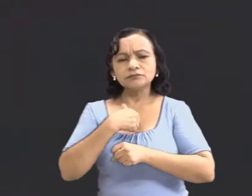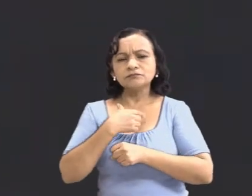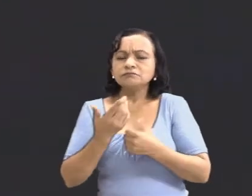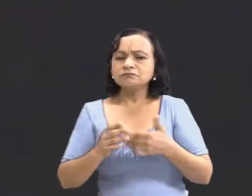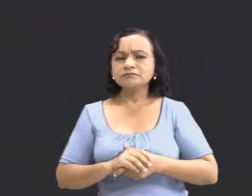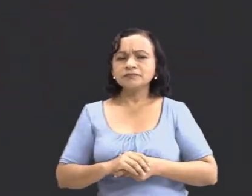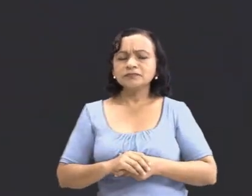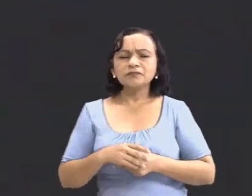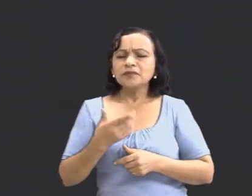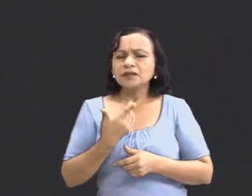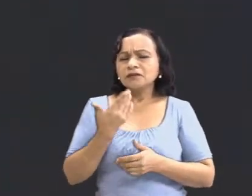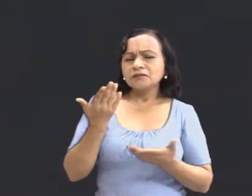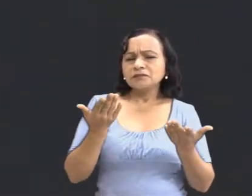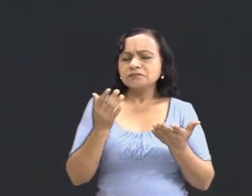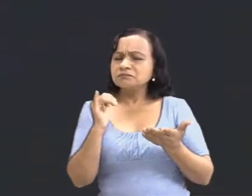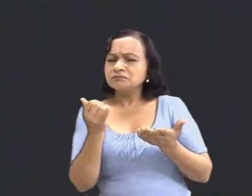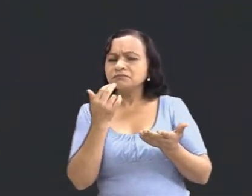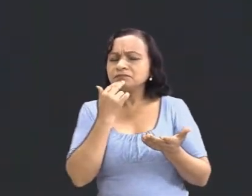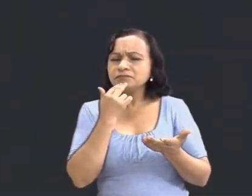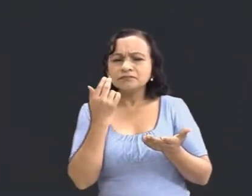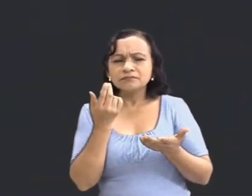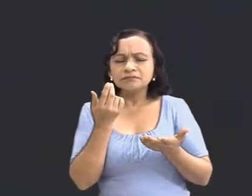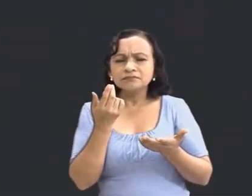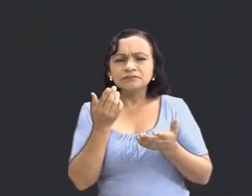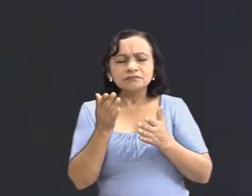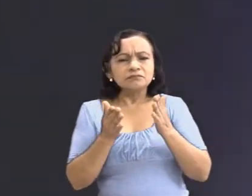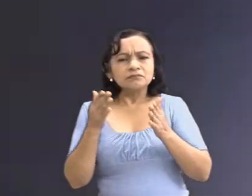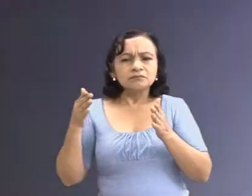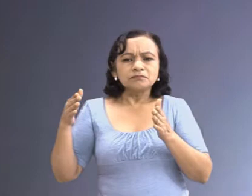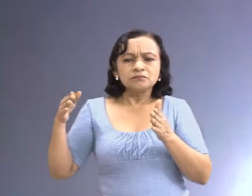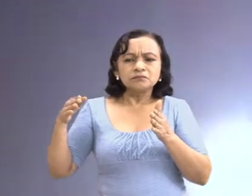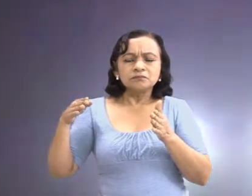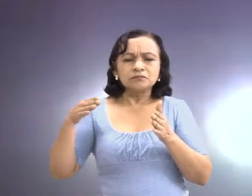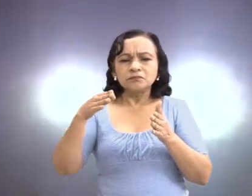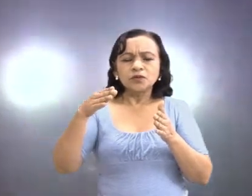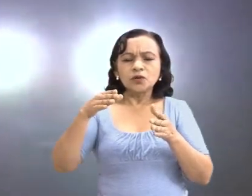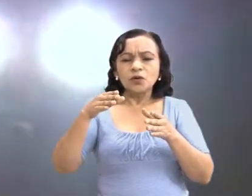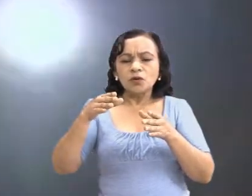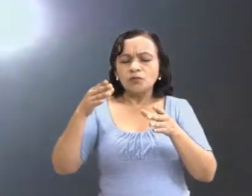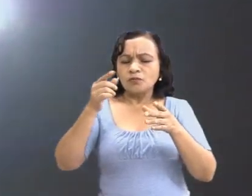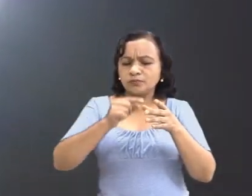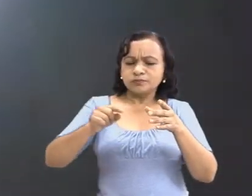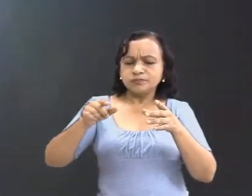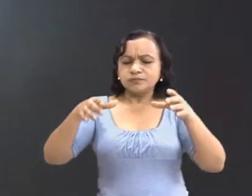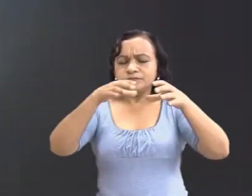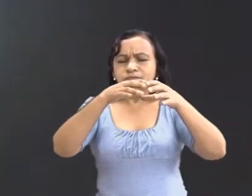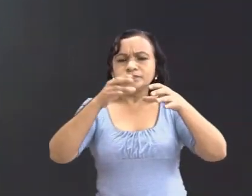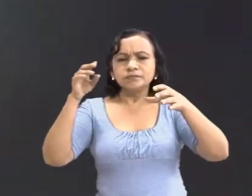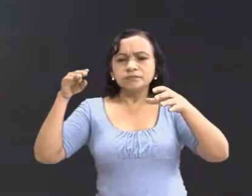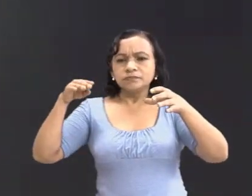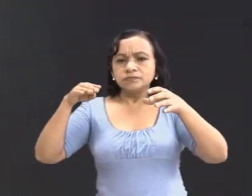día, no me equivoco, fue un día jueves, el tren venía para arriba y llegó a un lugar que le dicen Monterredondo.